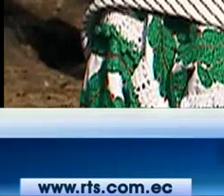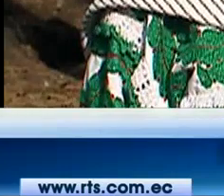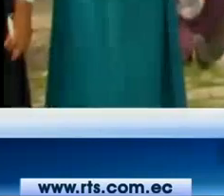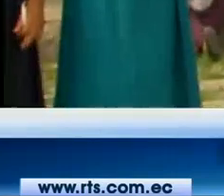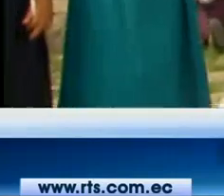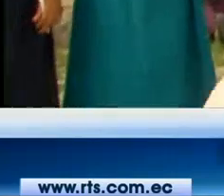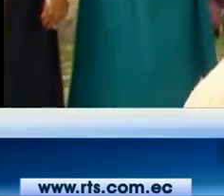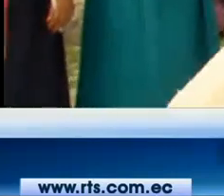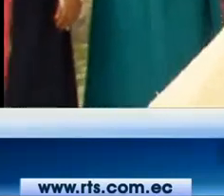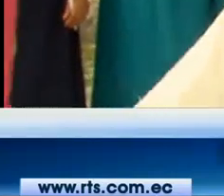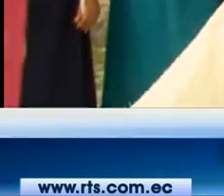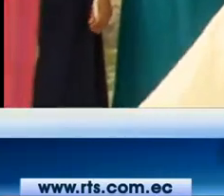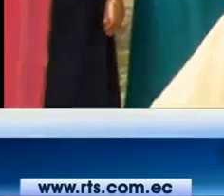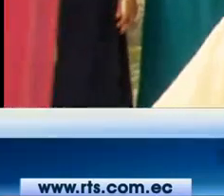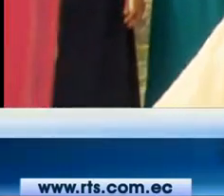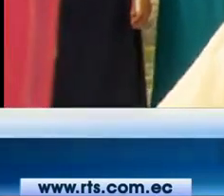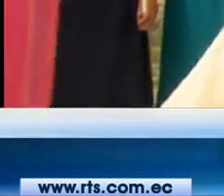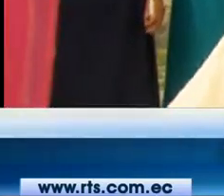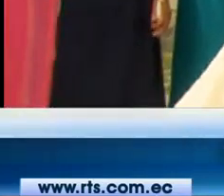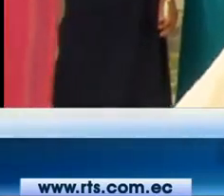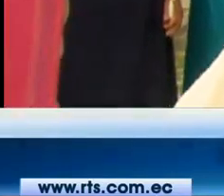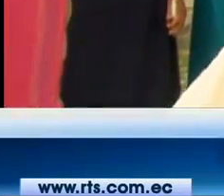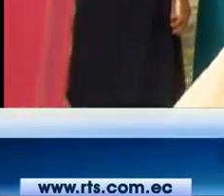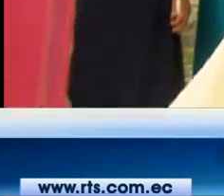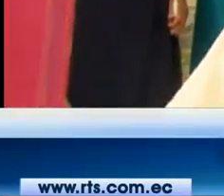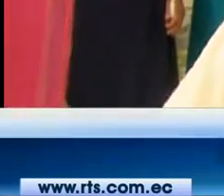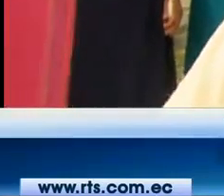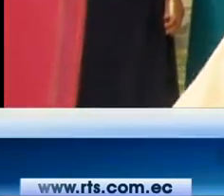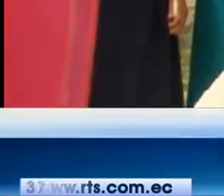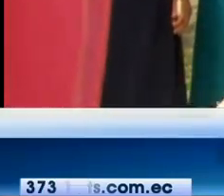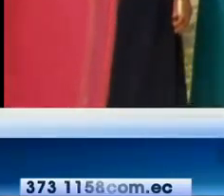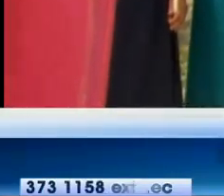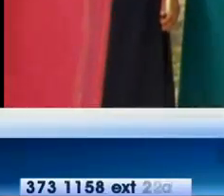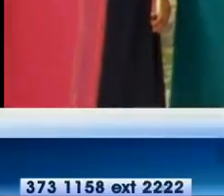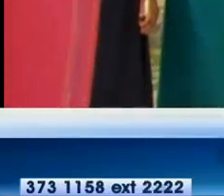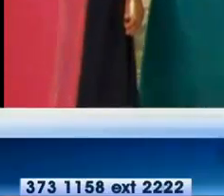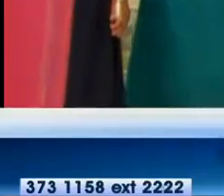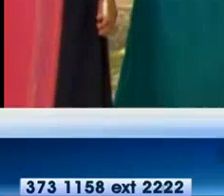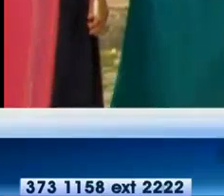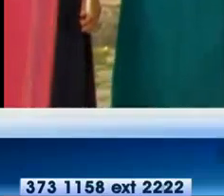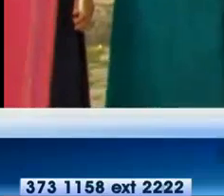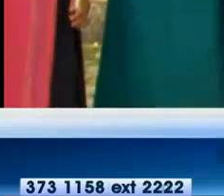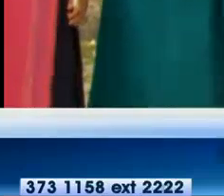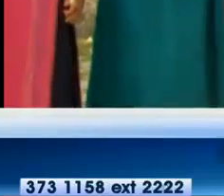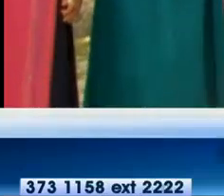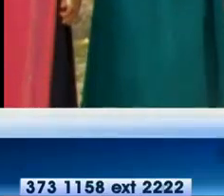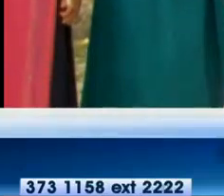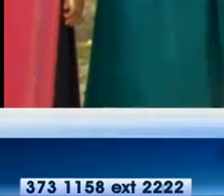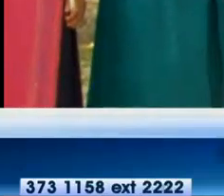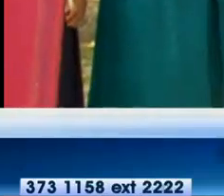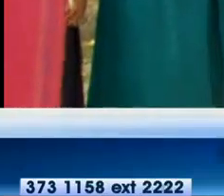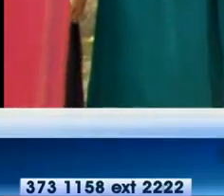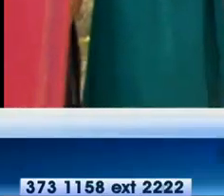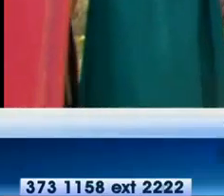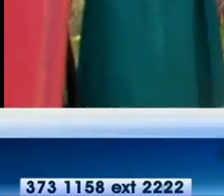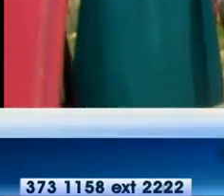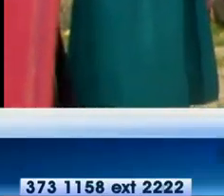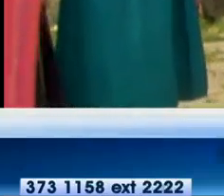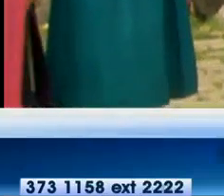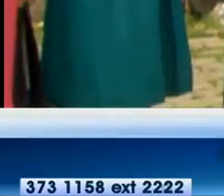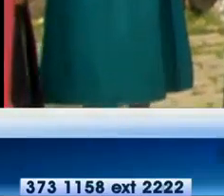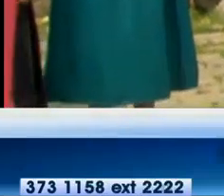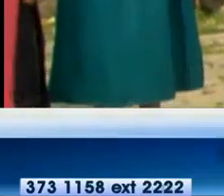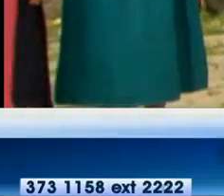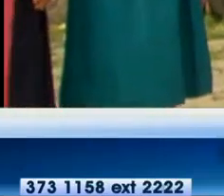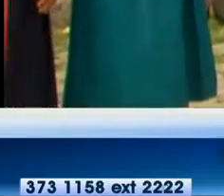unos zapatos muy grandes, entonces por eso de ahí viene su apodo. Él es el único que no ha venido tal vez heredado de